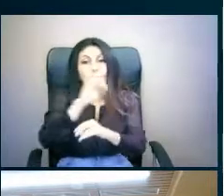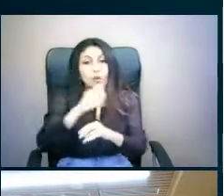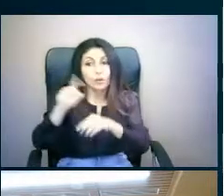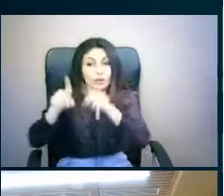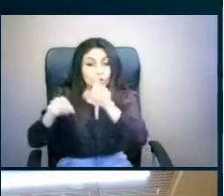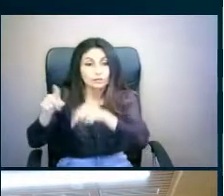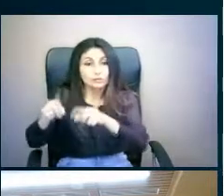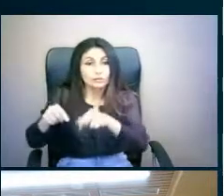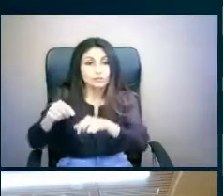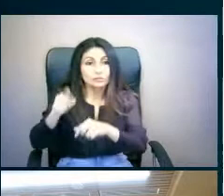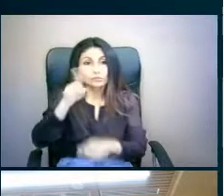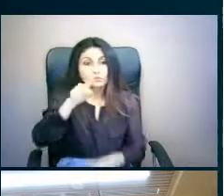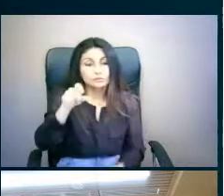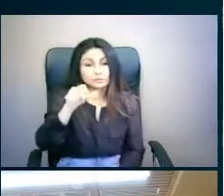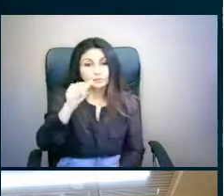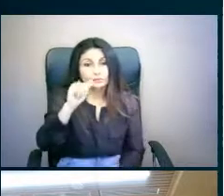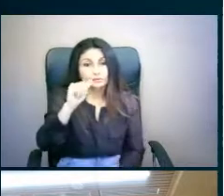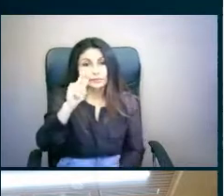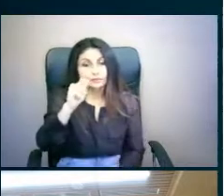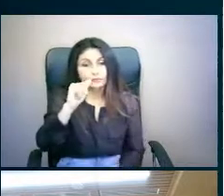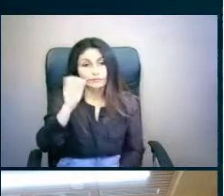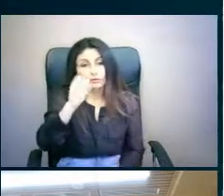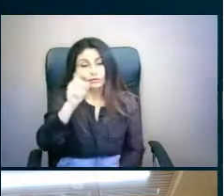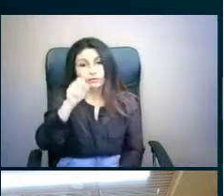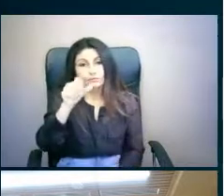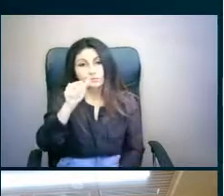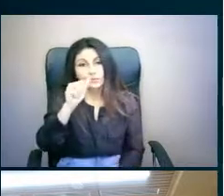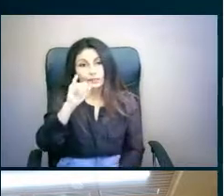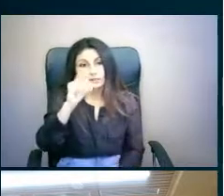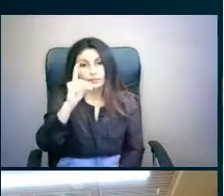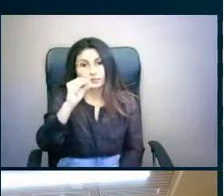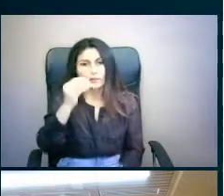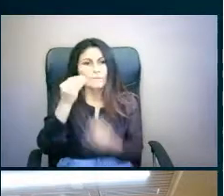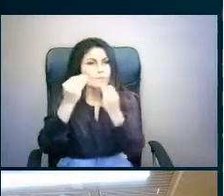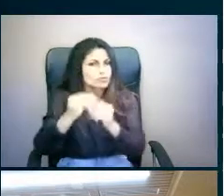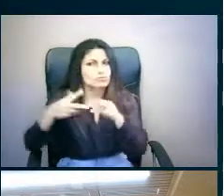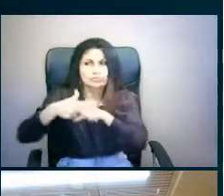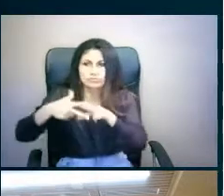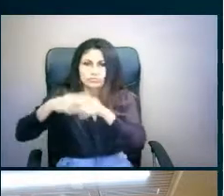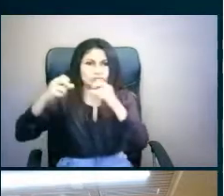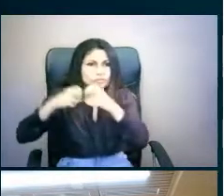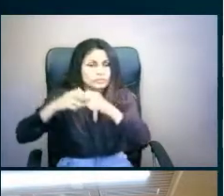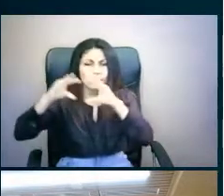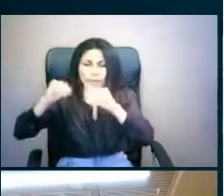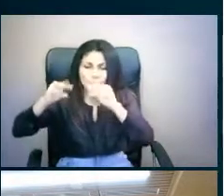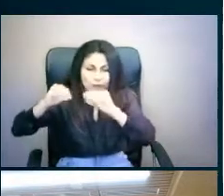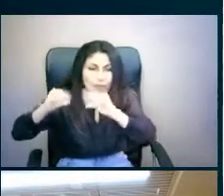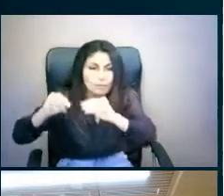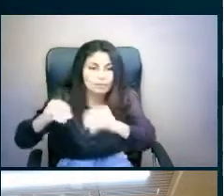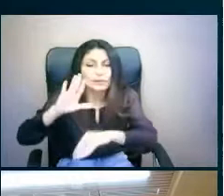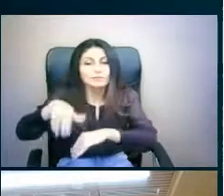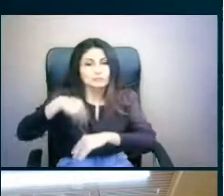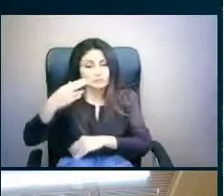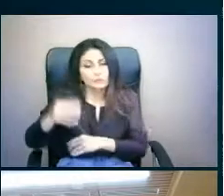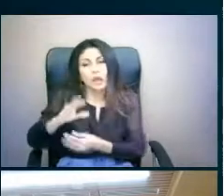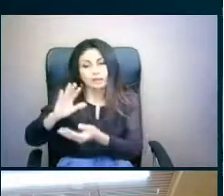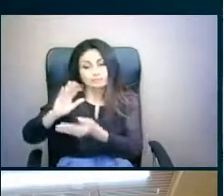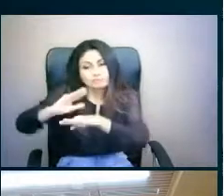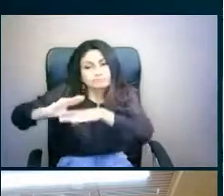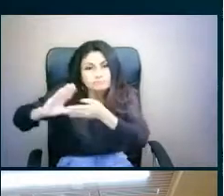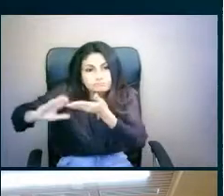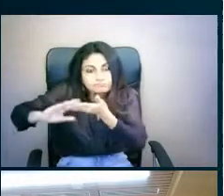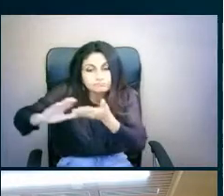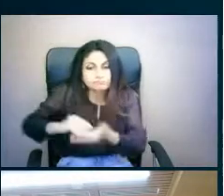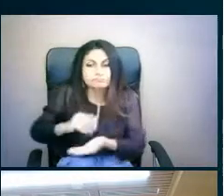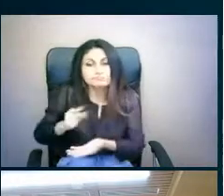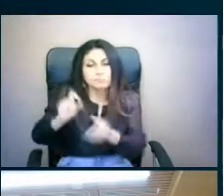de SAIFI o SAIDI. Esto se puede segmentar por tipo de cliente, por año y por circuito. Esto permite